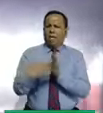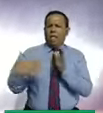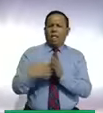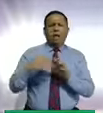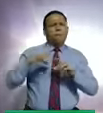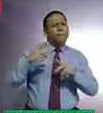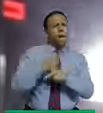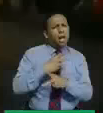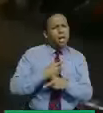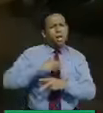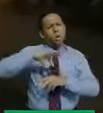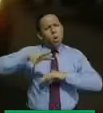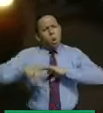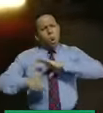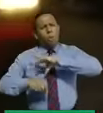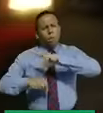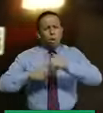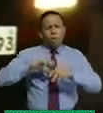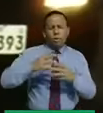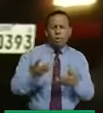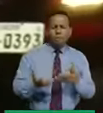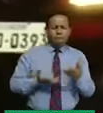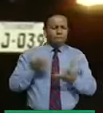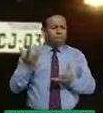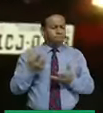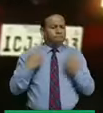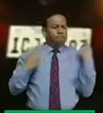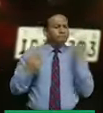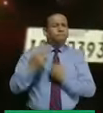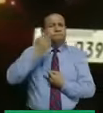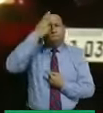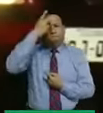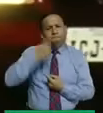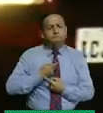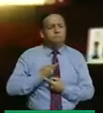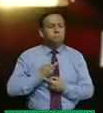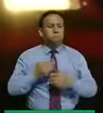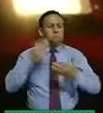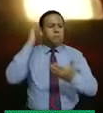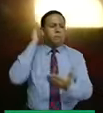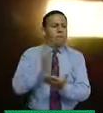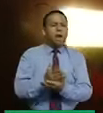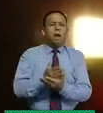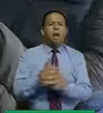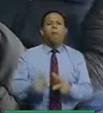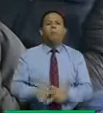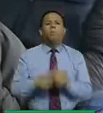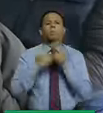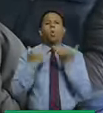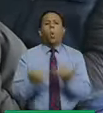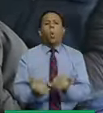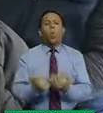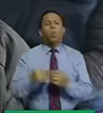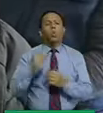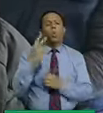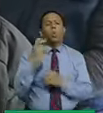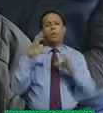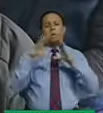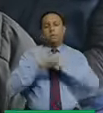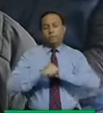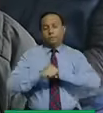en las carreteras del país. La decisión es una paralización indefinida que iniciará hoy a las 0 horas. Como hay